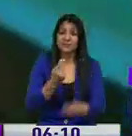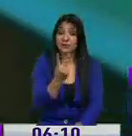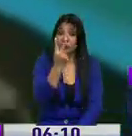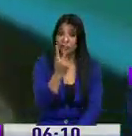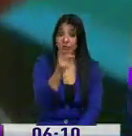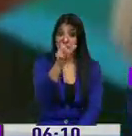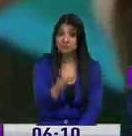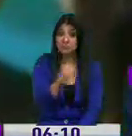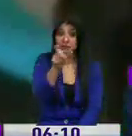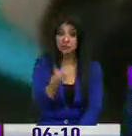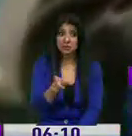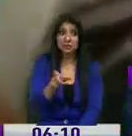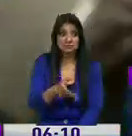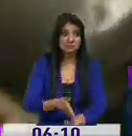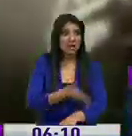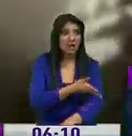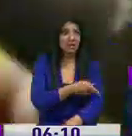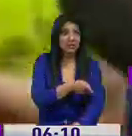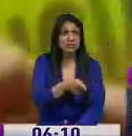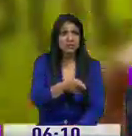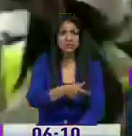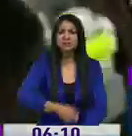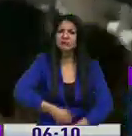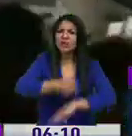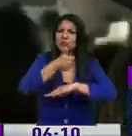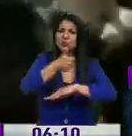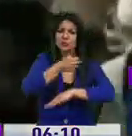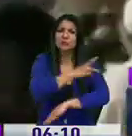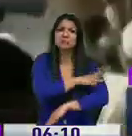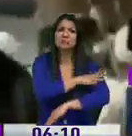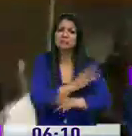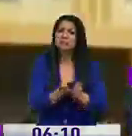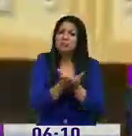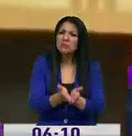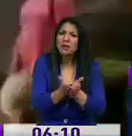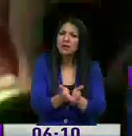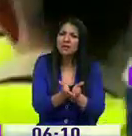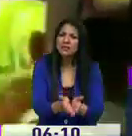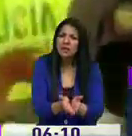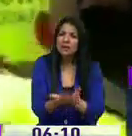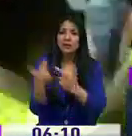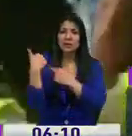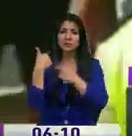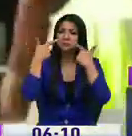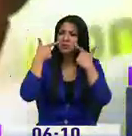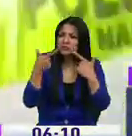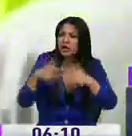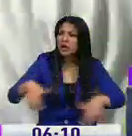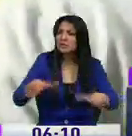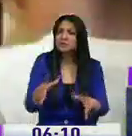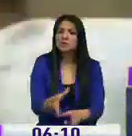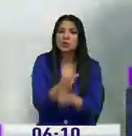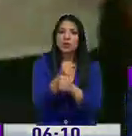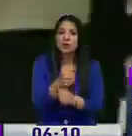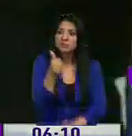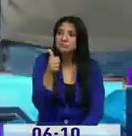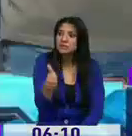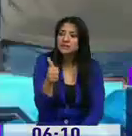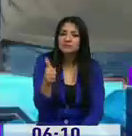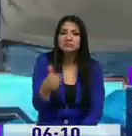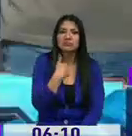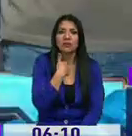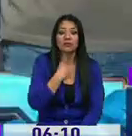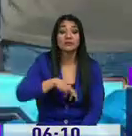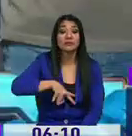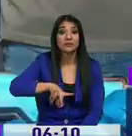los detenidos que eran presuntamente miembros activos de la mano es decir los encargados de brindarle seguridad eran sus propios verdugos